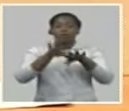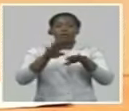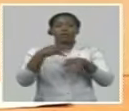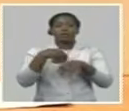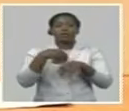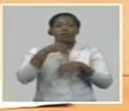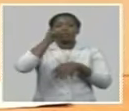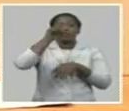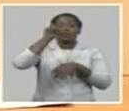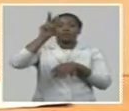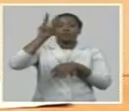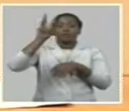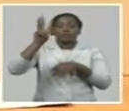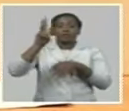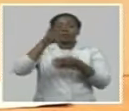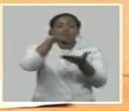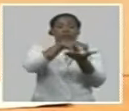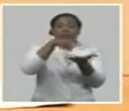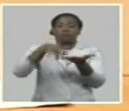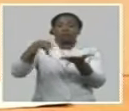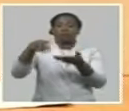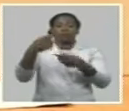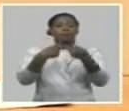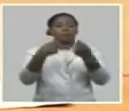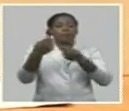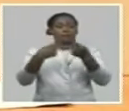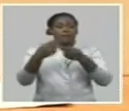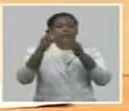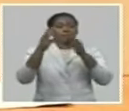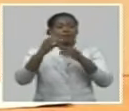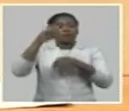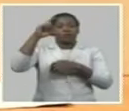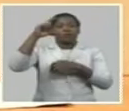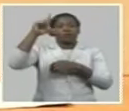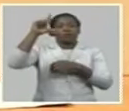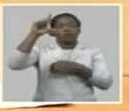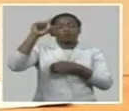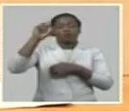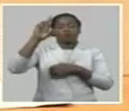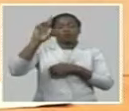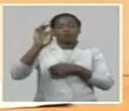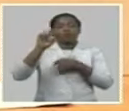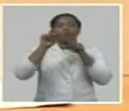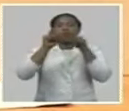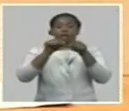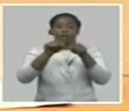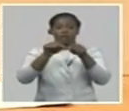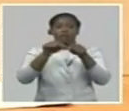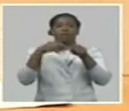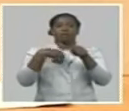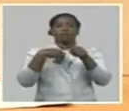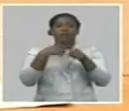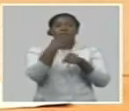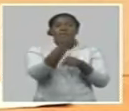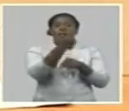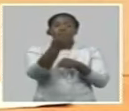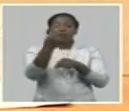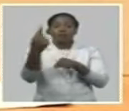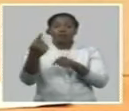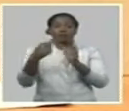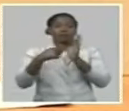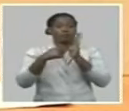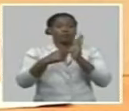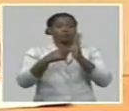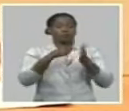123 puntos para la mente flor o sea que mañana debemos amanecer con un punto de 20 cloro en cada consejo popular